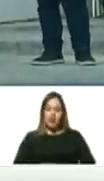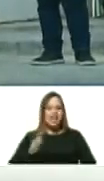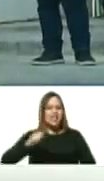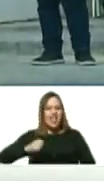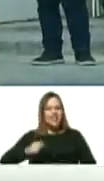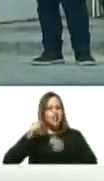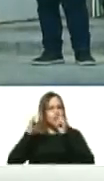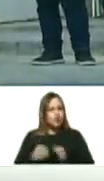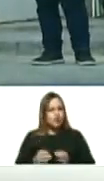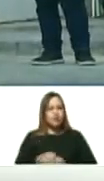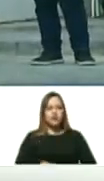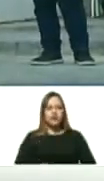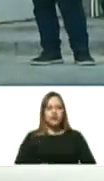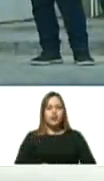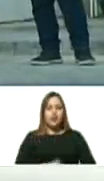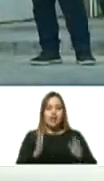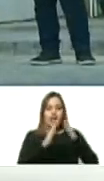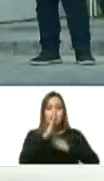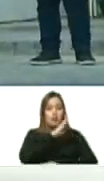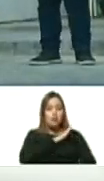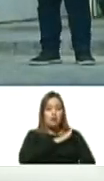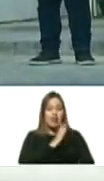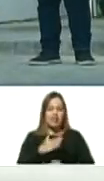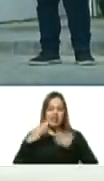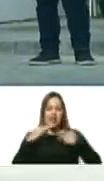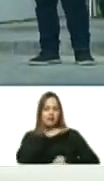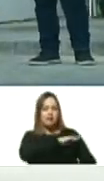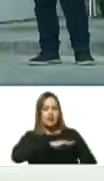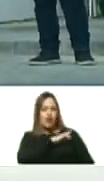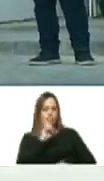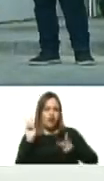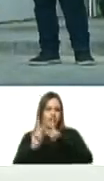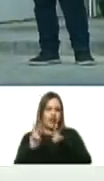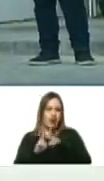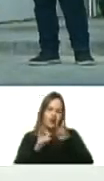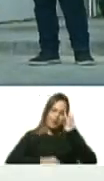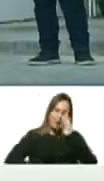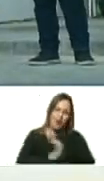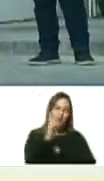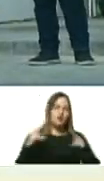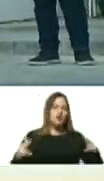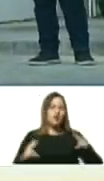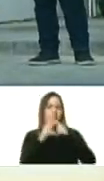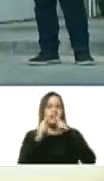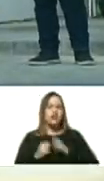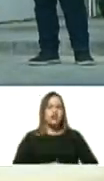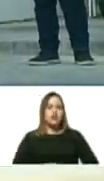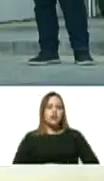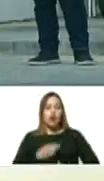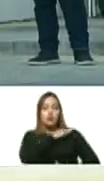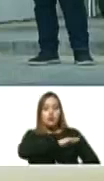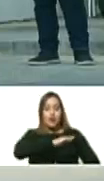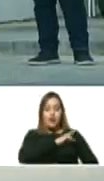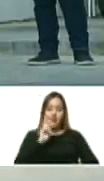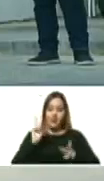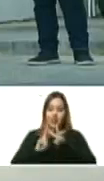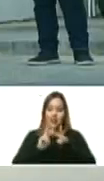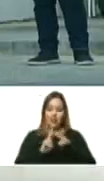segura, vivienda propia. Gran misión Vivienda Venezuela. Vamos a encontrarnos con la gran misión Vivienda